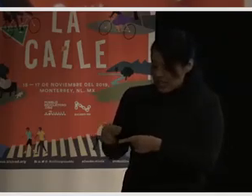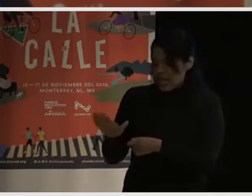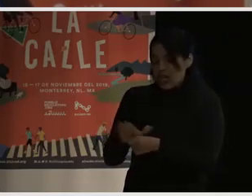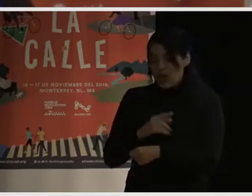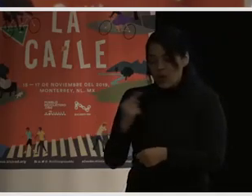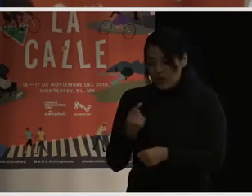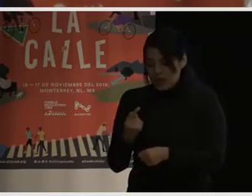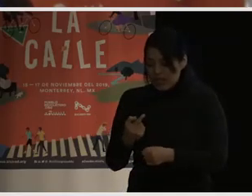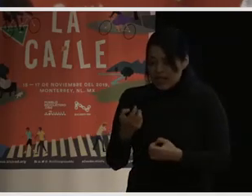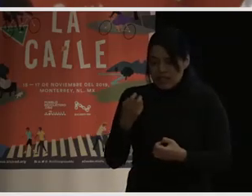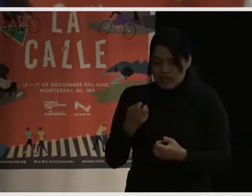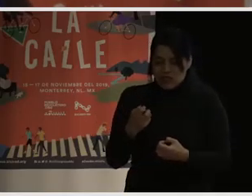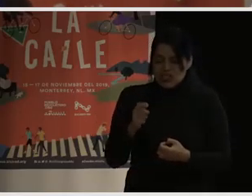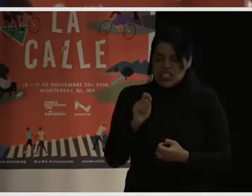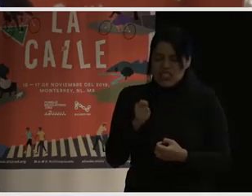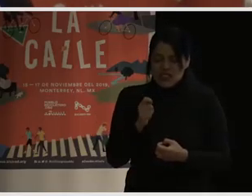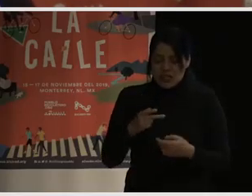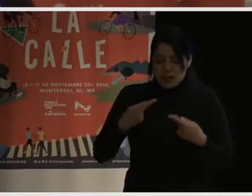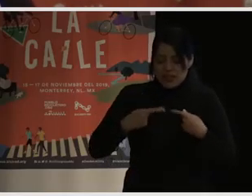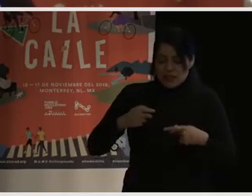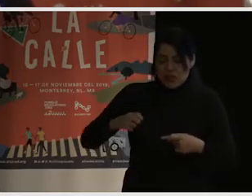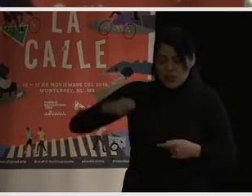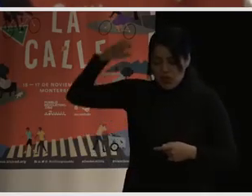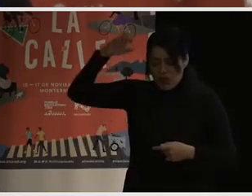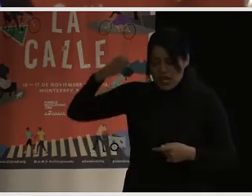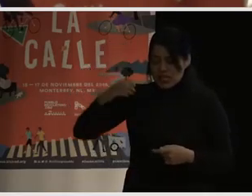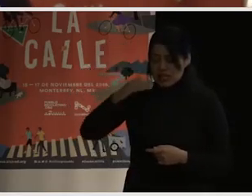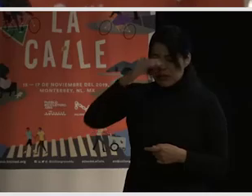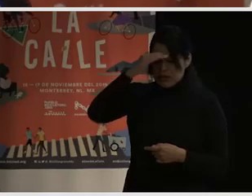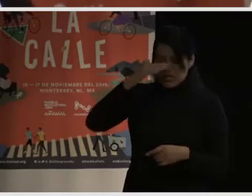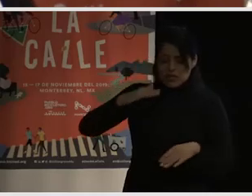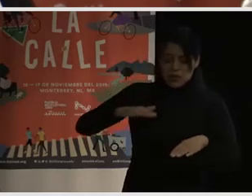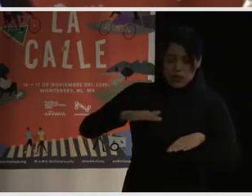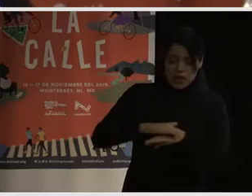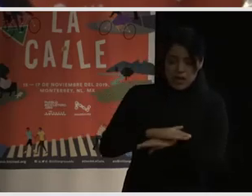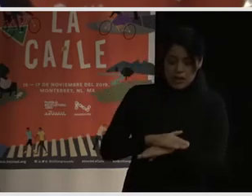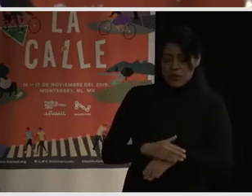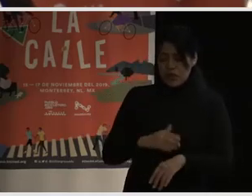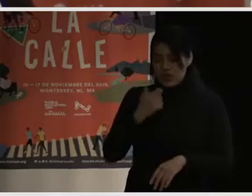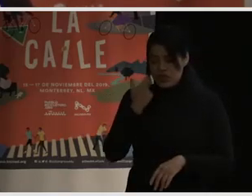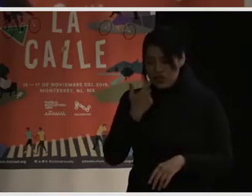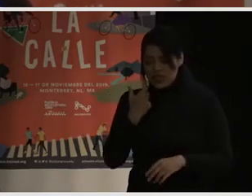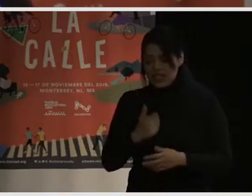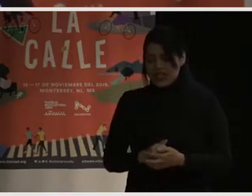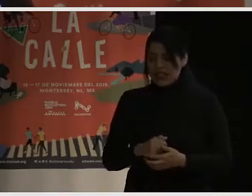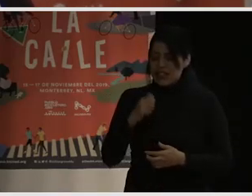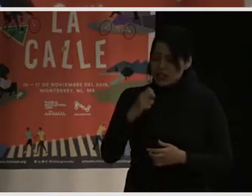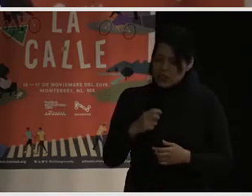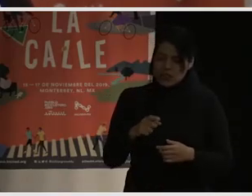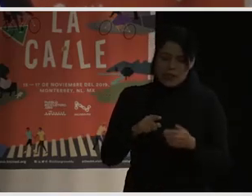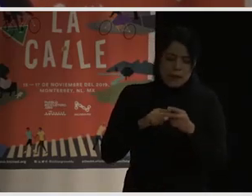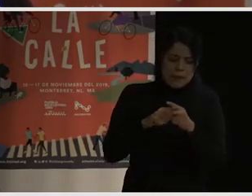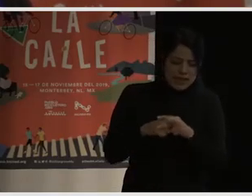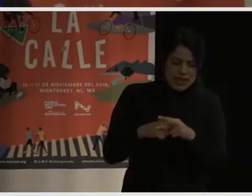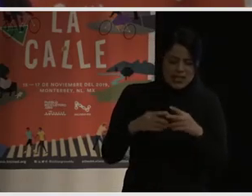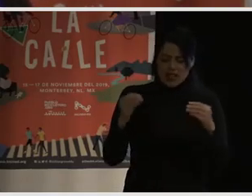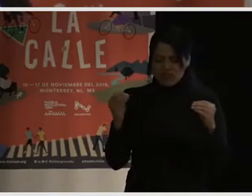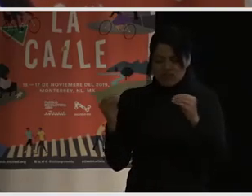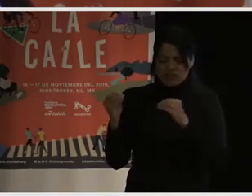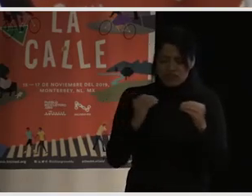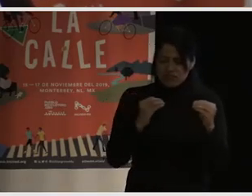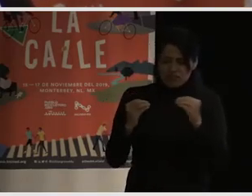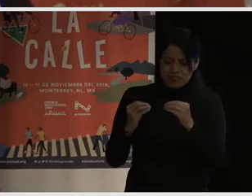paradigma del cual ellos han sido parte de ese proceso y aquí es donde también empieza esta discusión no porque hablábamos